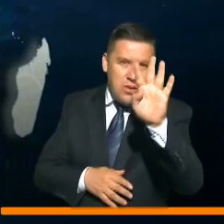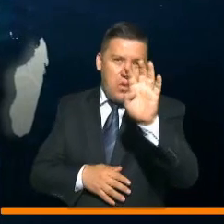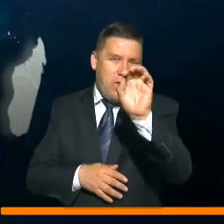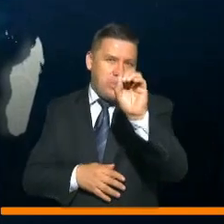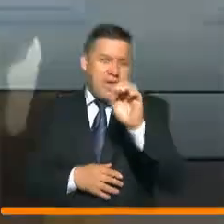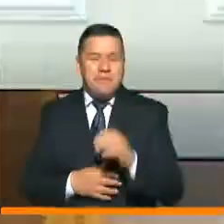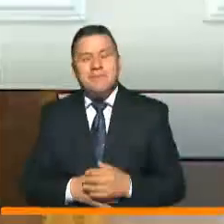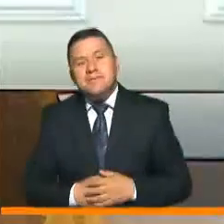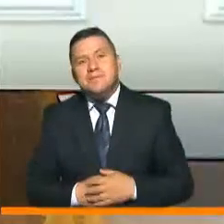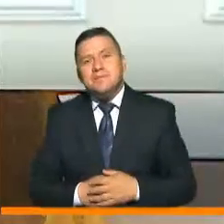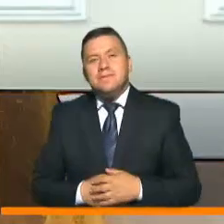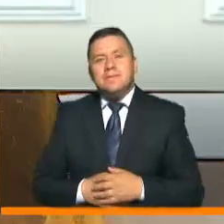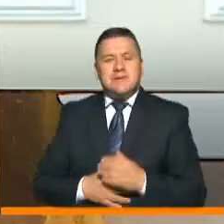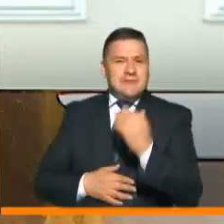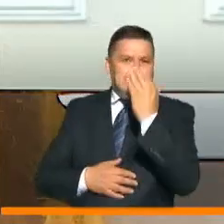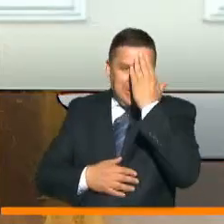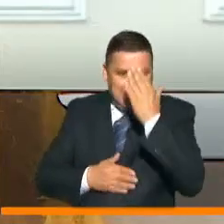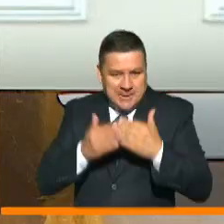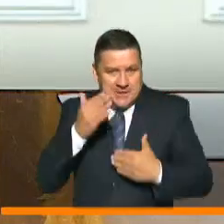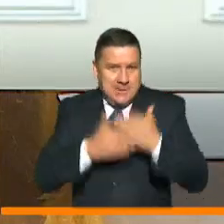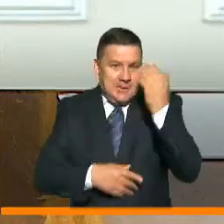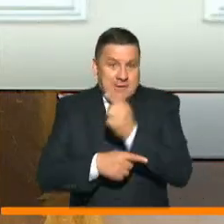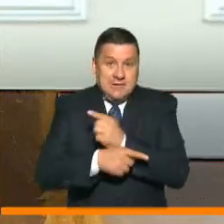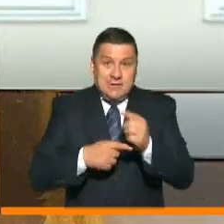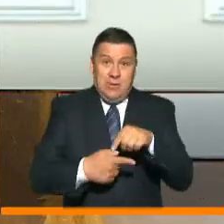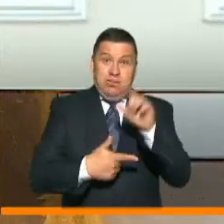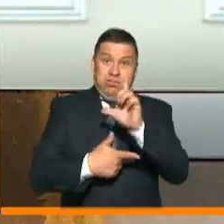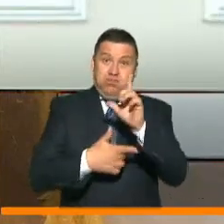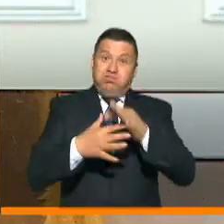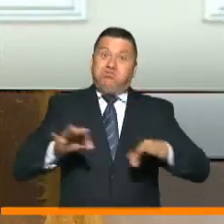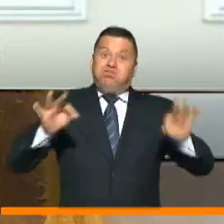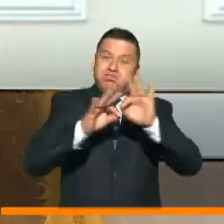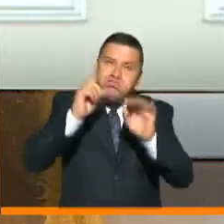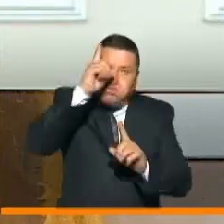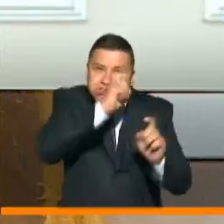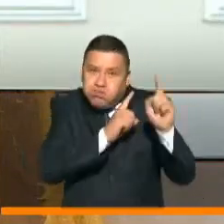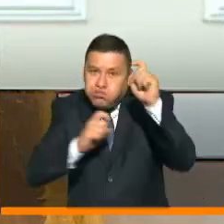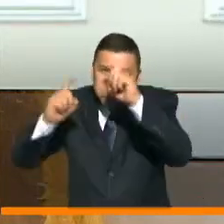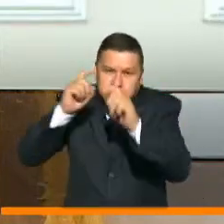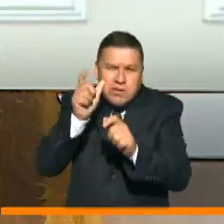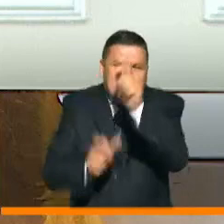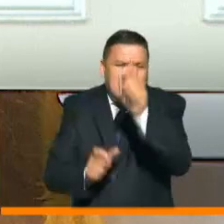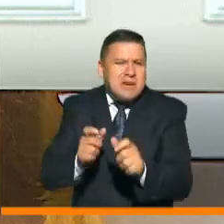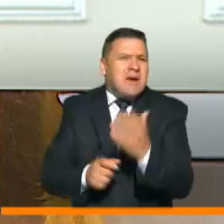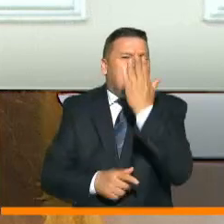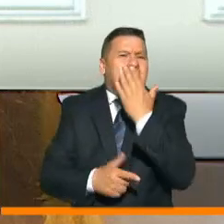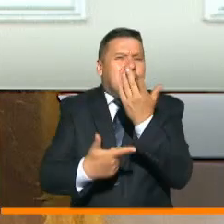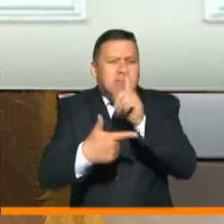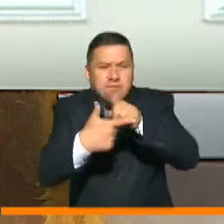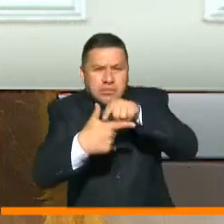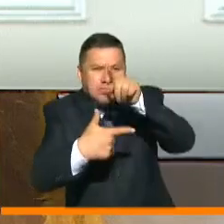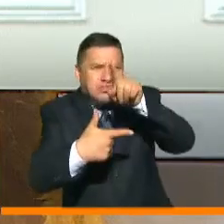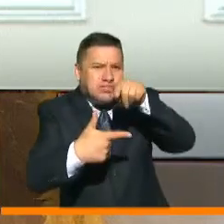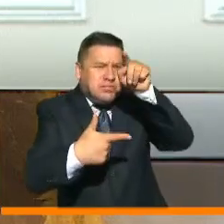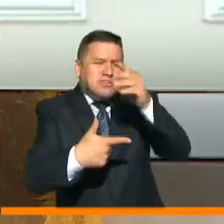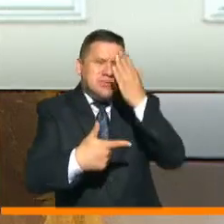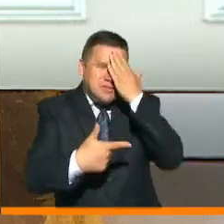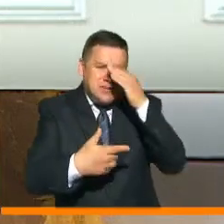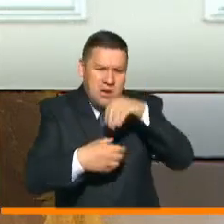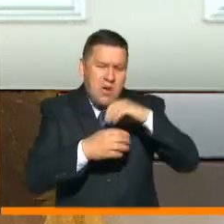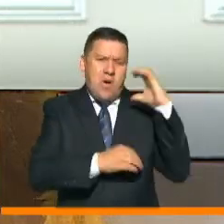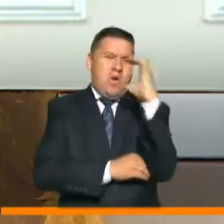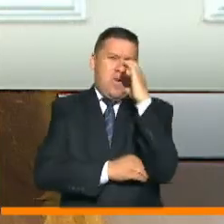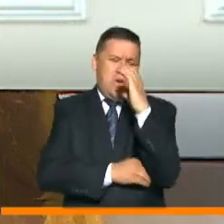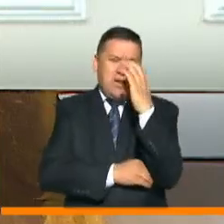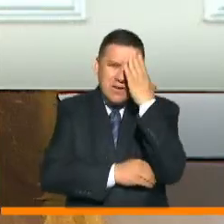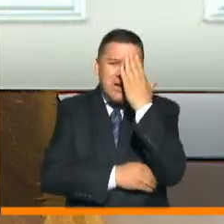3.024.290. Como lo hacemos al comienzo de semana, siempre hacemos un balance y un análisis de los principales indicadores que tiene nuestro país a